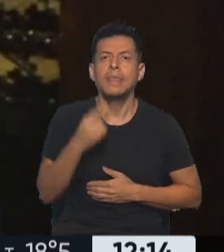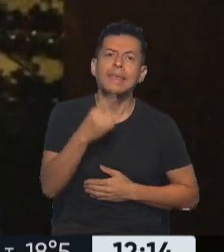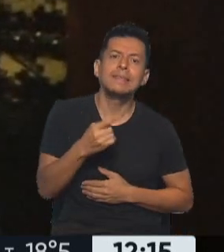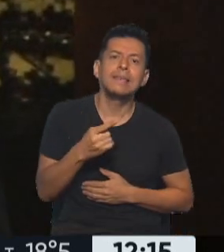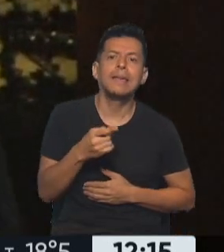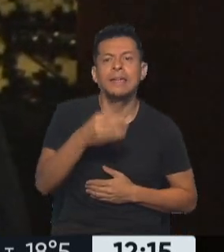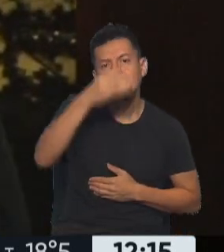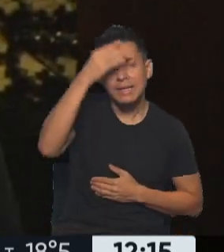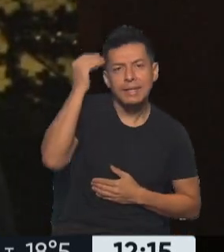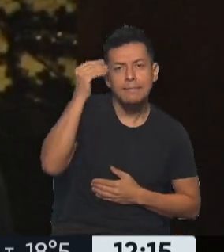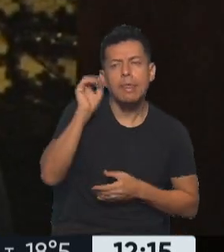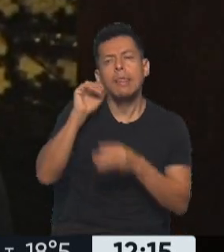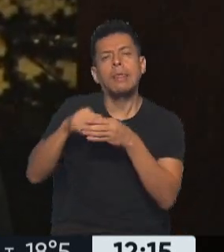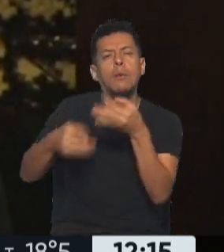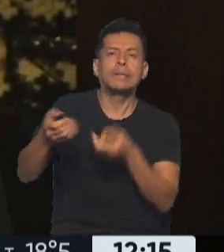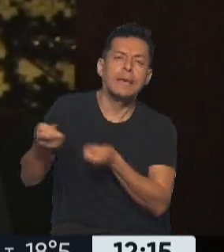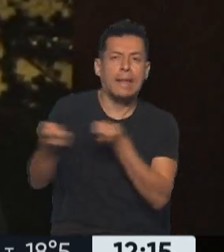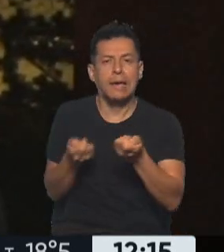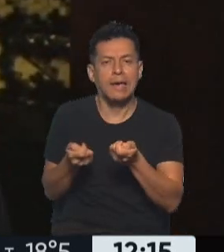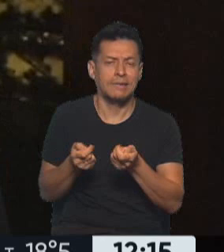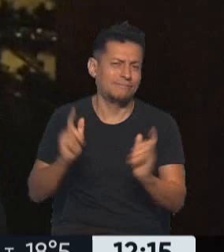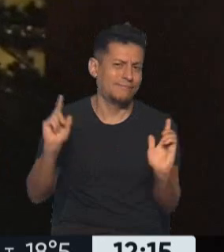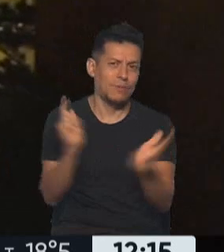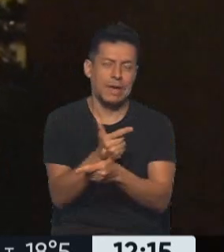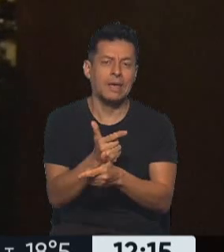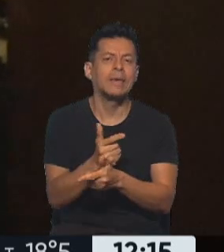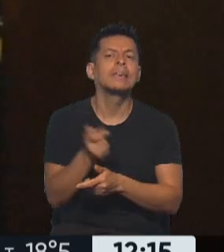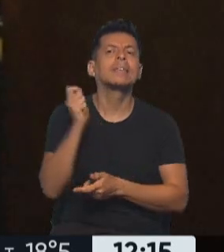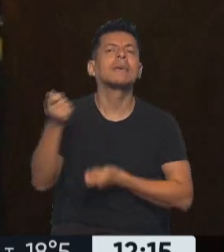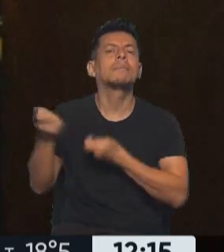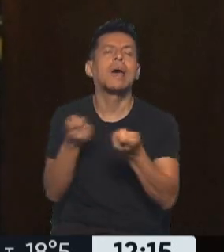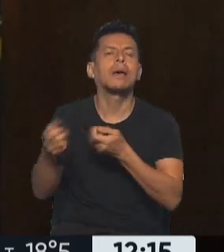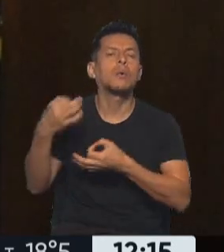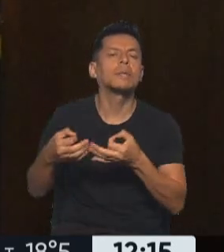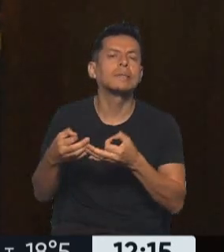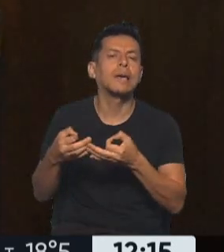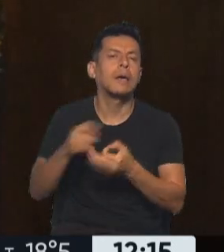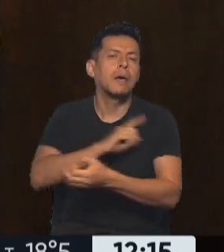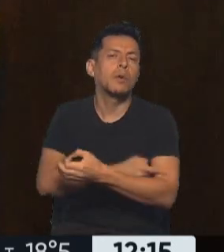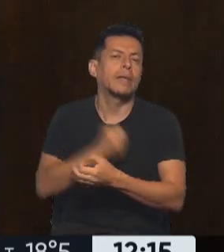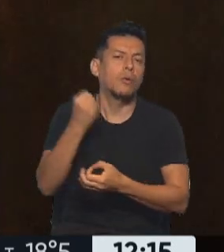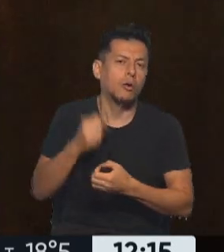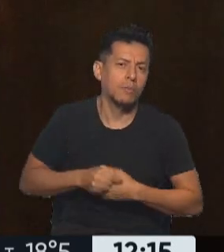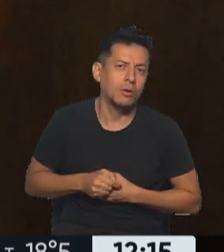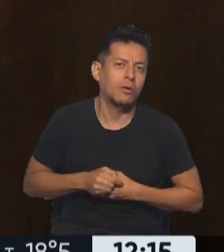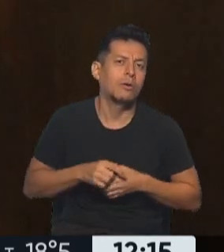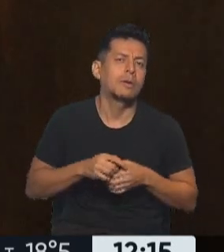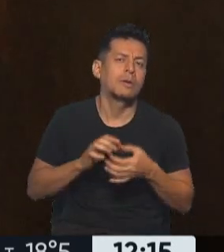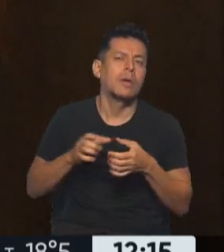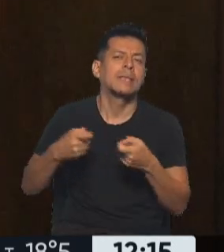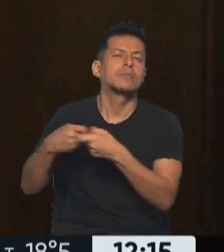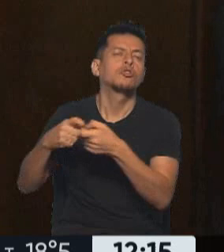a la justicia. Acá los únicos que manipulan a la justicia son los poderes económicos y sus representantes, que